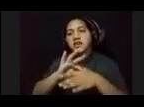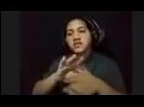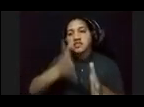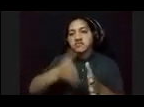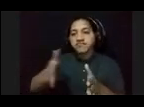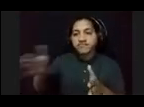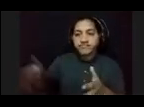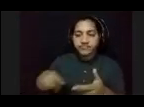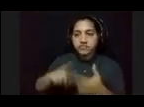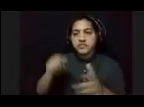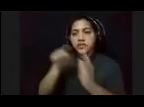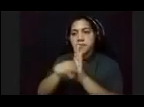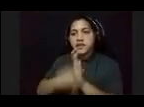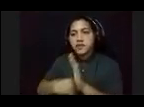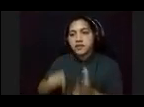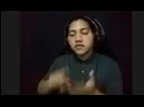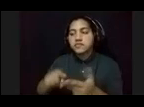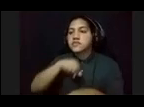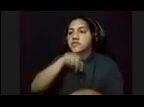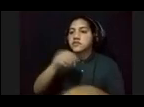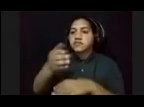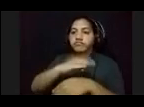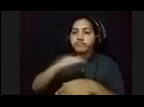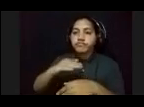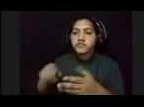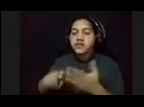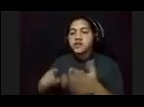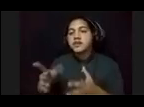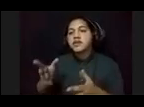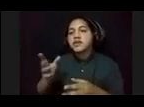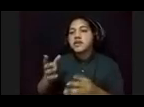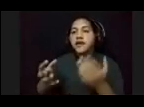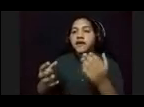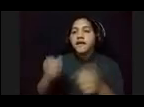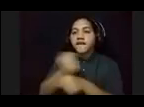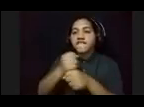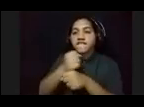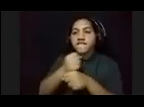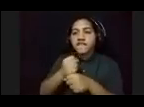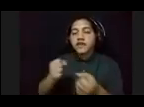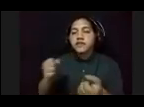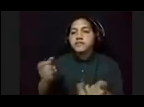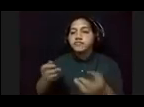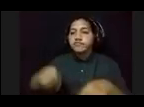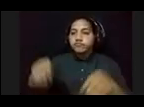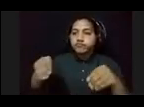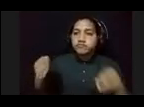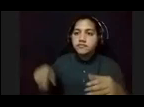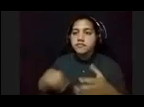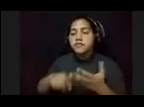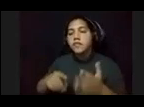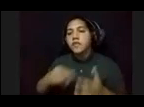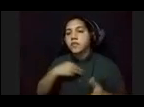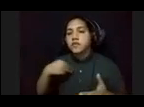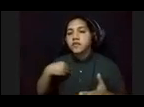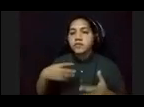en matadero, en albañil, en taller, en café tostado, en el municipio, en fonda, en los